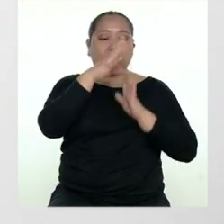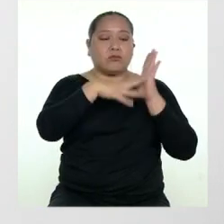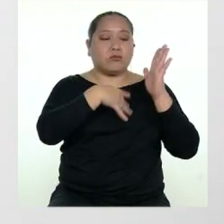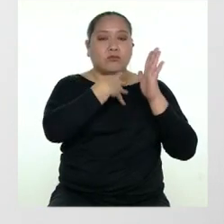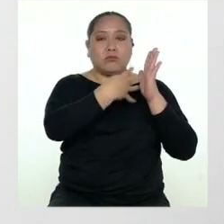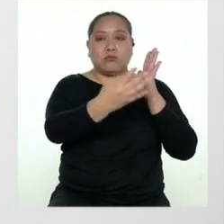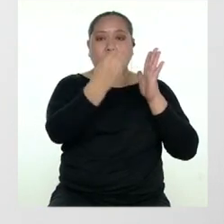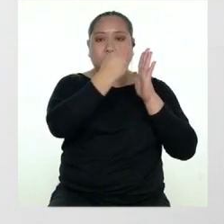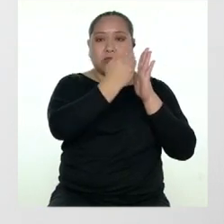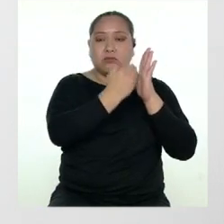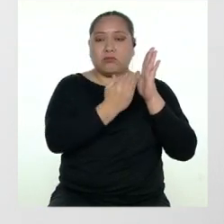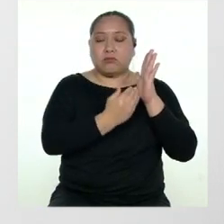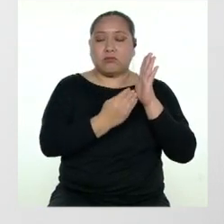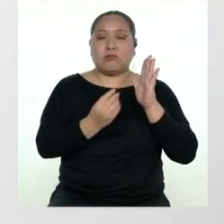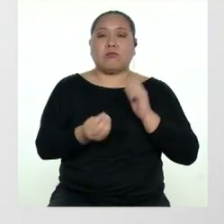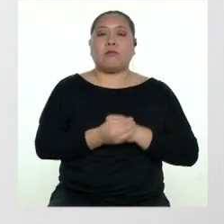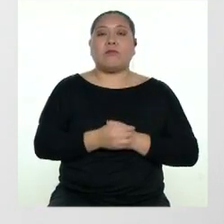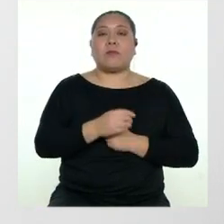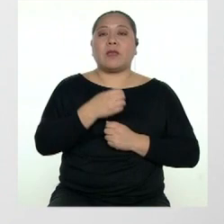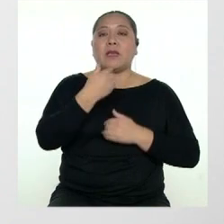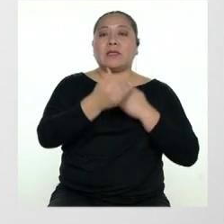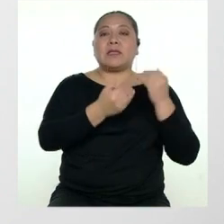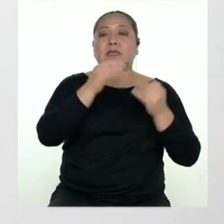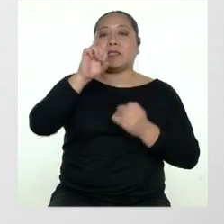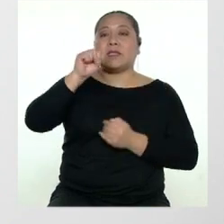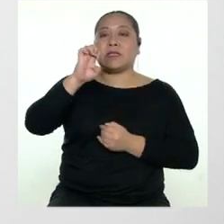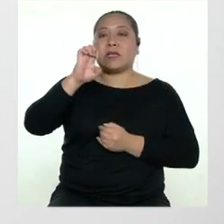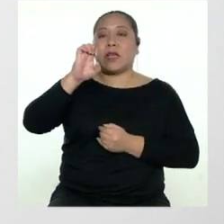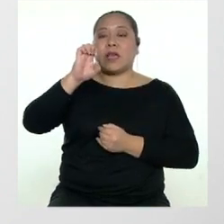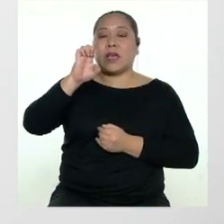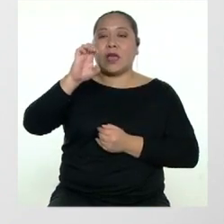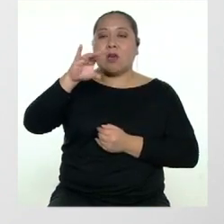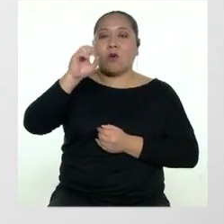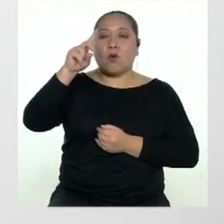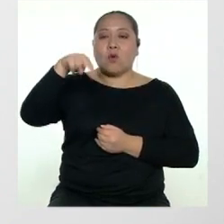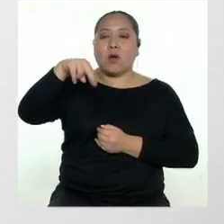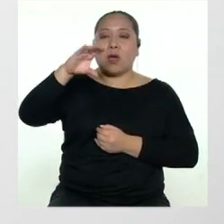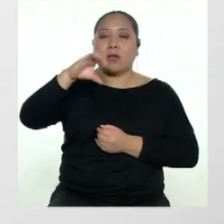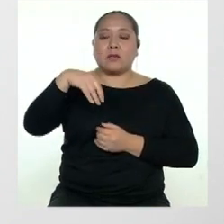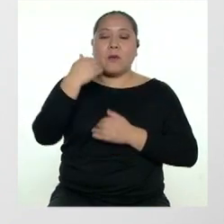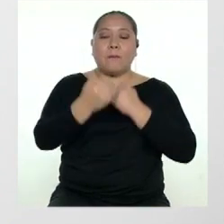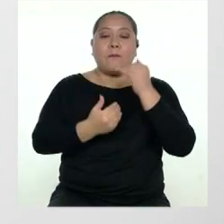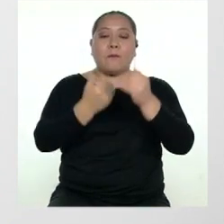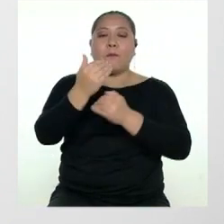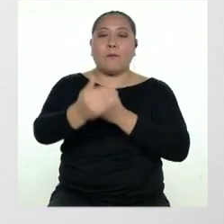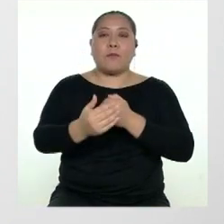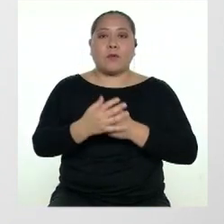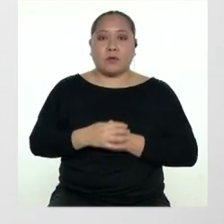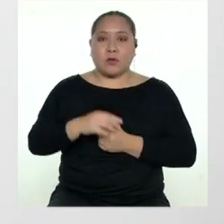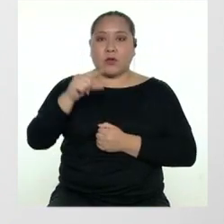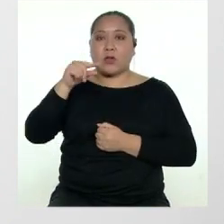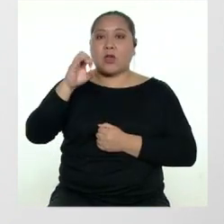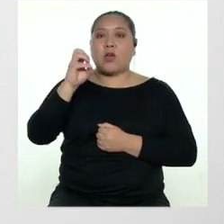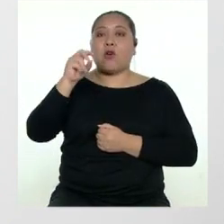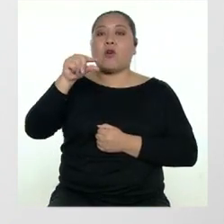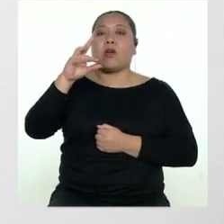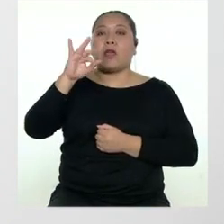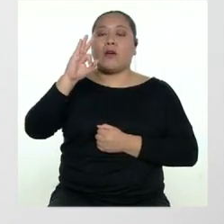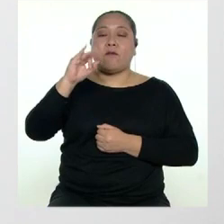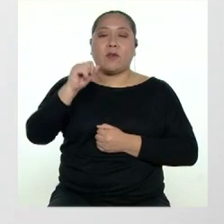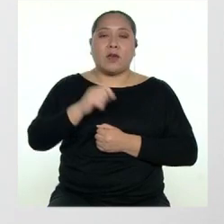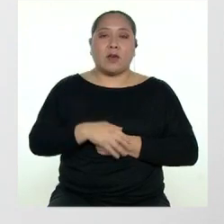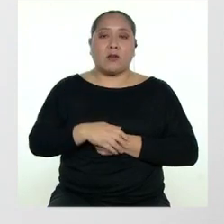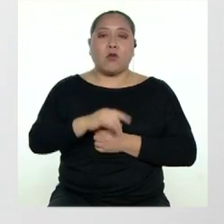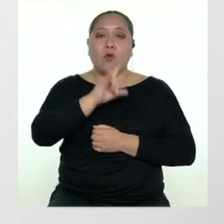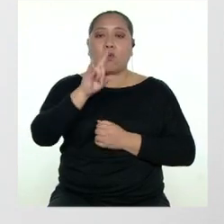son gráficos y tablas. Las secuencias, que nos presentan los pasos de un proceso. La geográfica, que usa